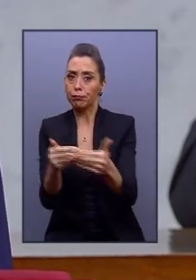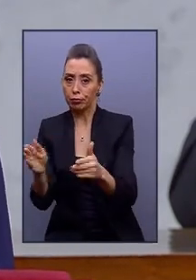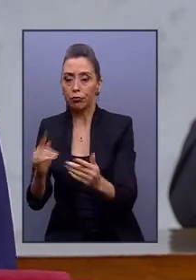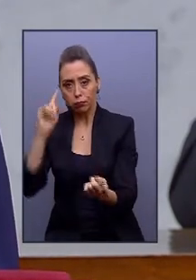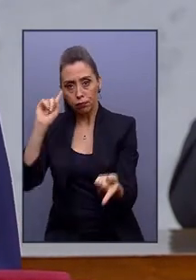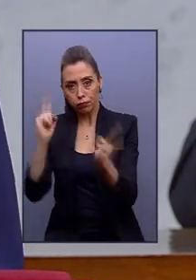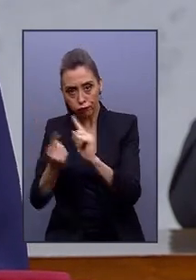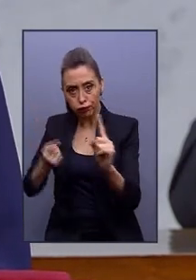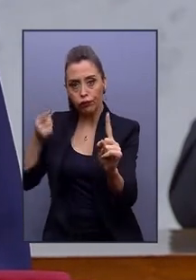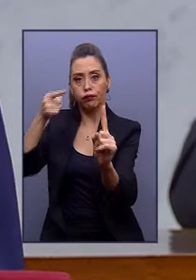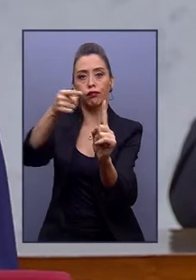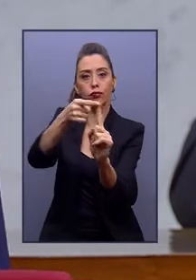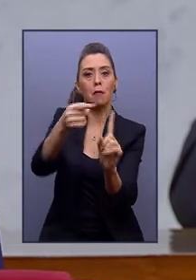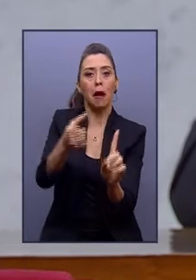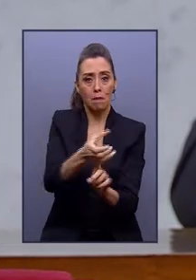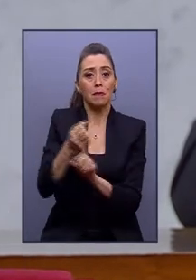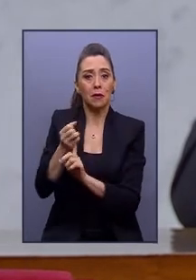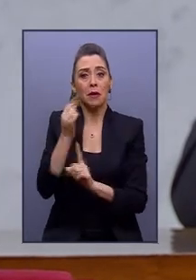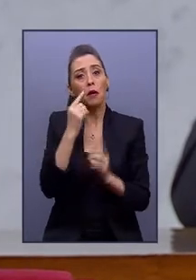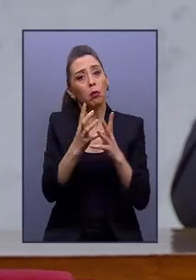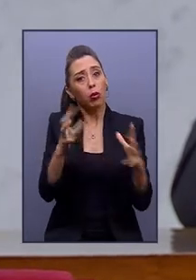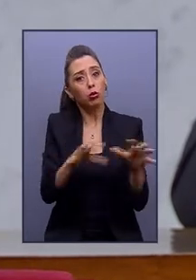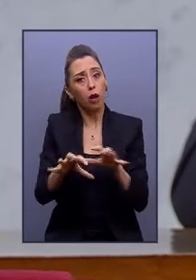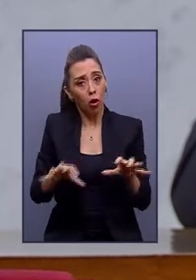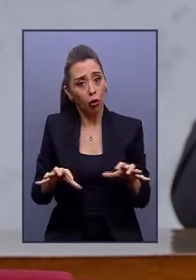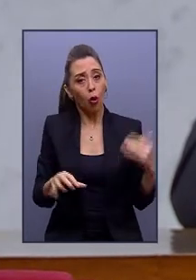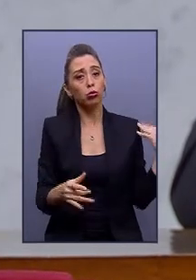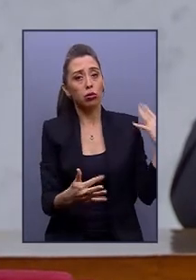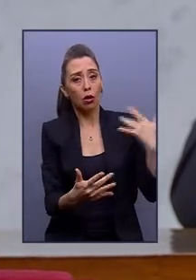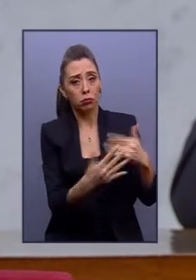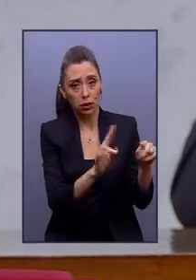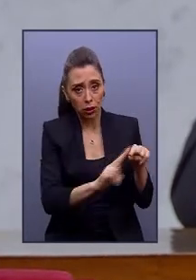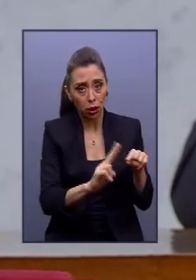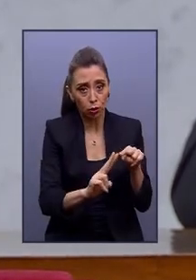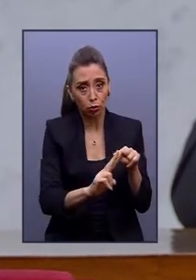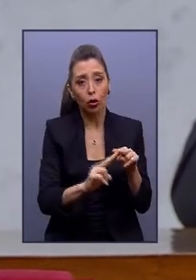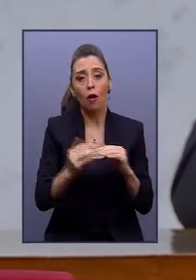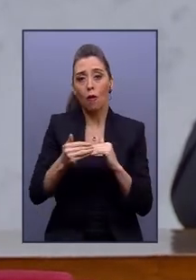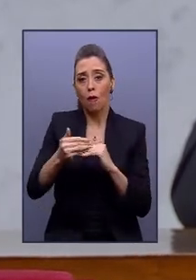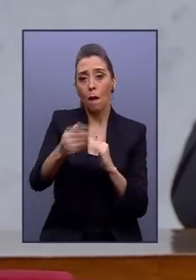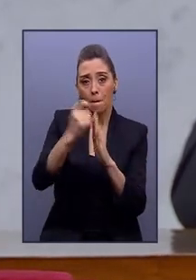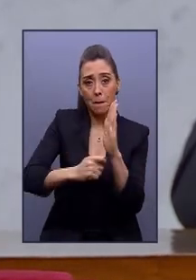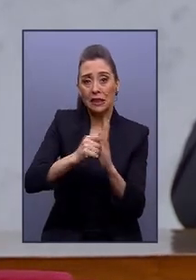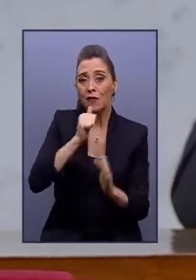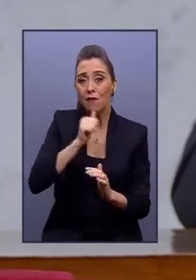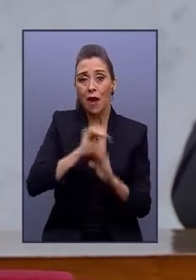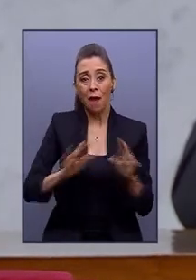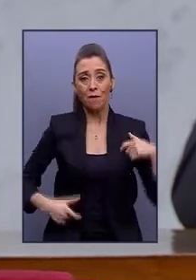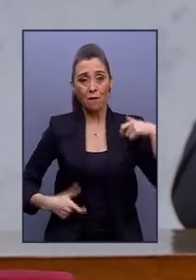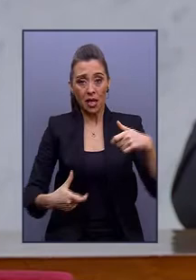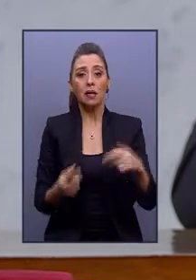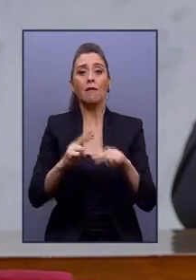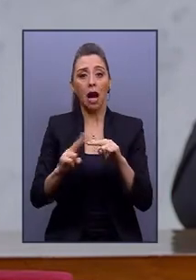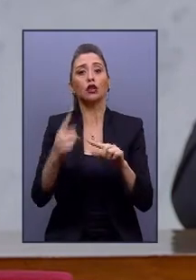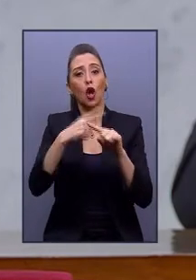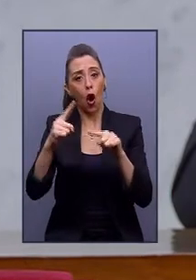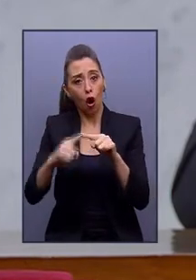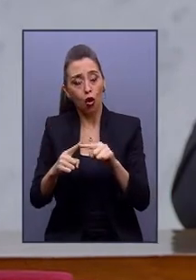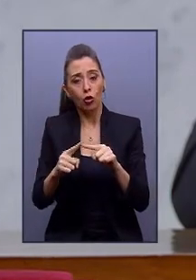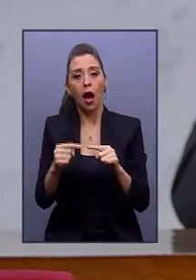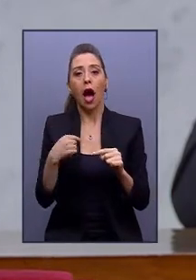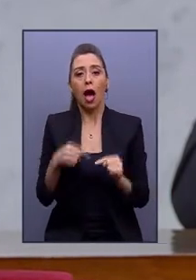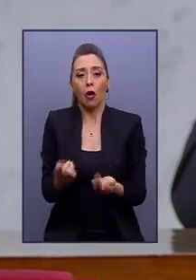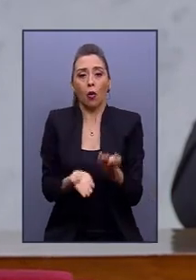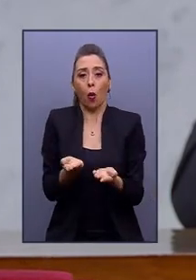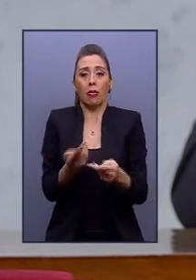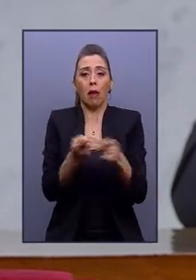como les mostraré. Hemos hecho muchas cosas en este tiempo y haremos otras en los meses que quedan. Muchas más de las que puedo describirles en esta